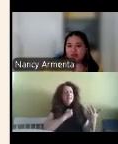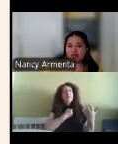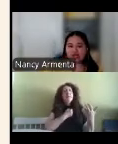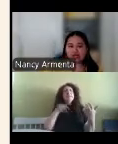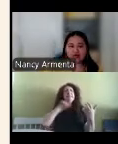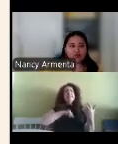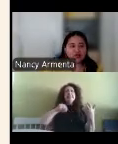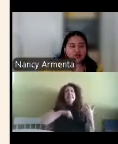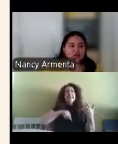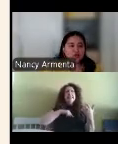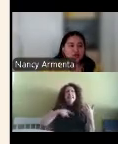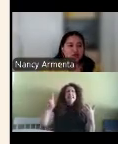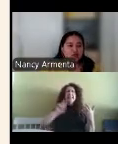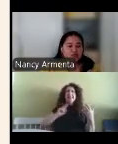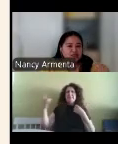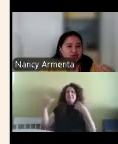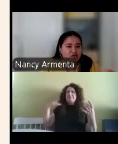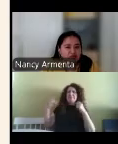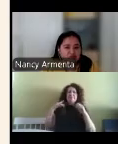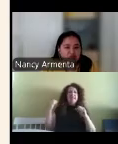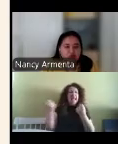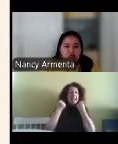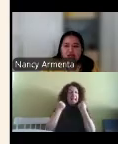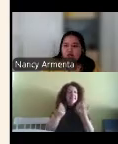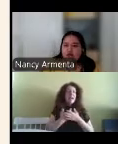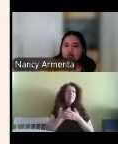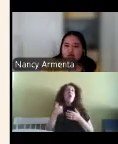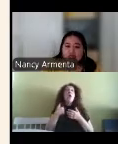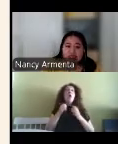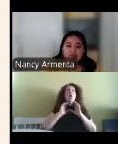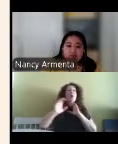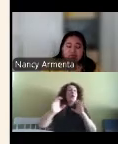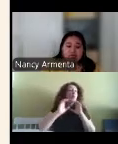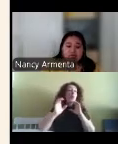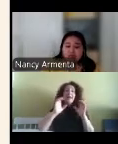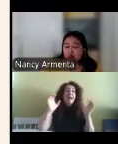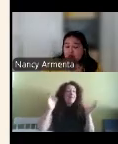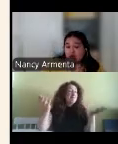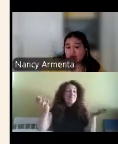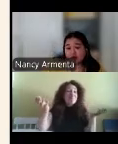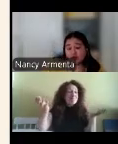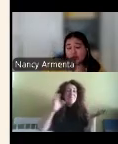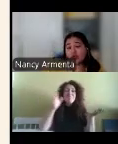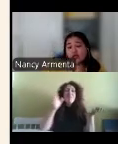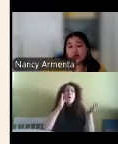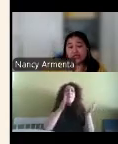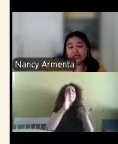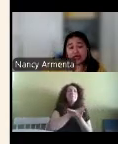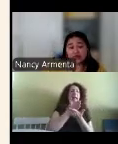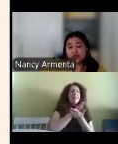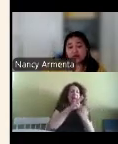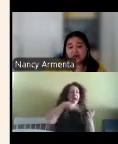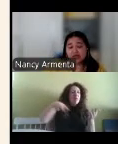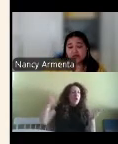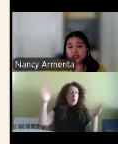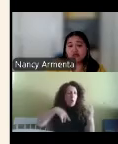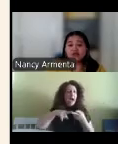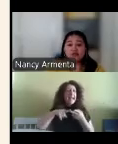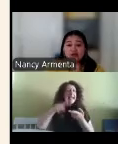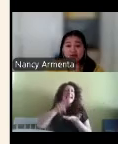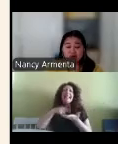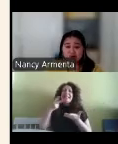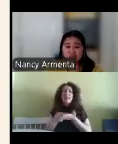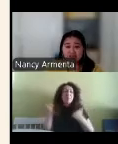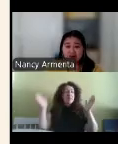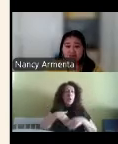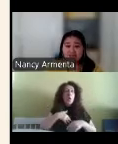poderte comunicar porque no hay un mediador intercultural, no hay un intérprete, porque a lo mejor tu hijo que ya aprendió a hablar español no te